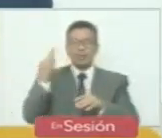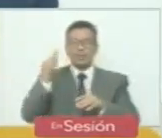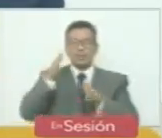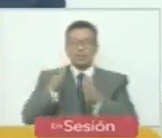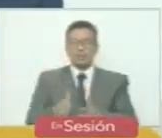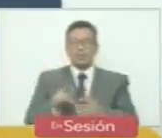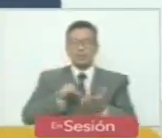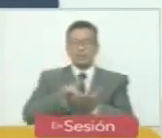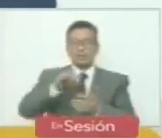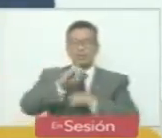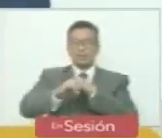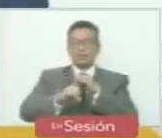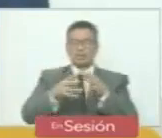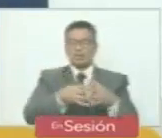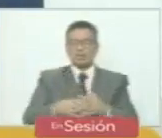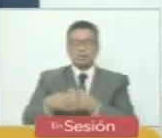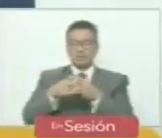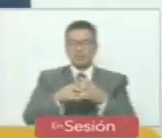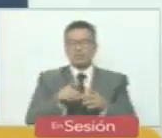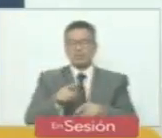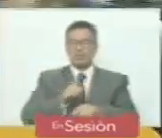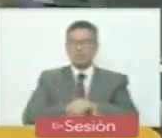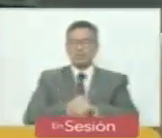están en aeropuertos norteamericanos en este instante.